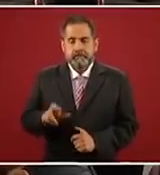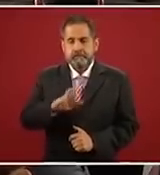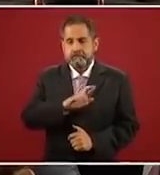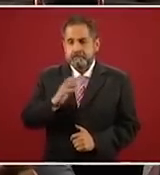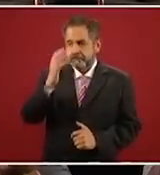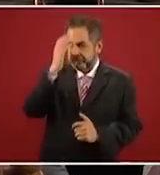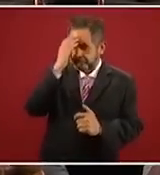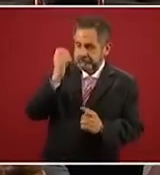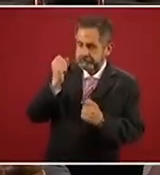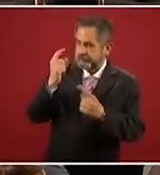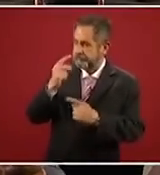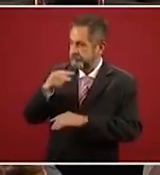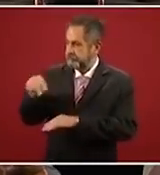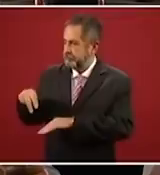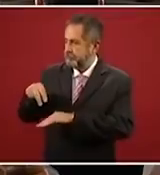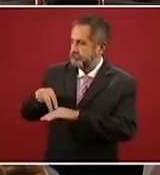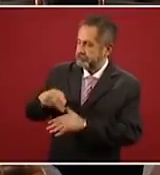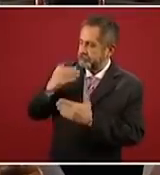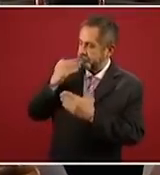reconocimiento, este acto,